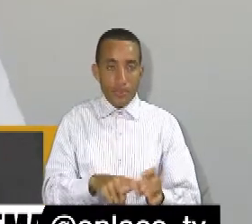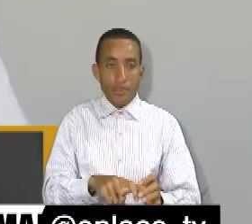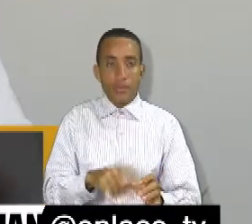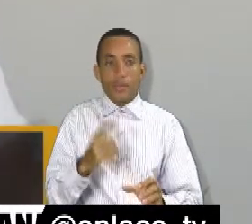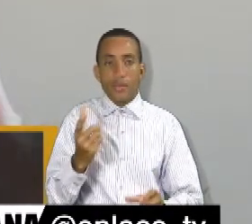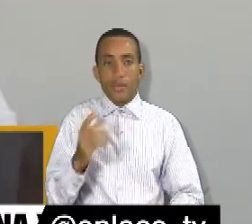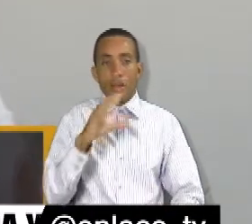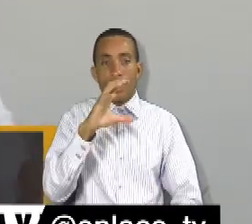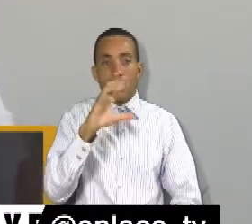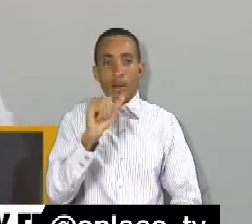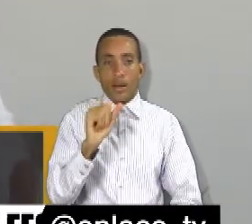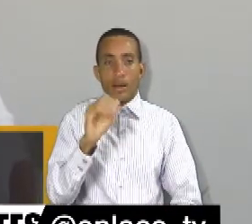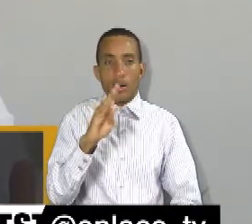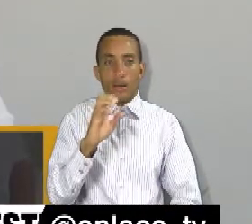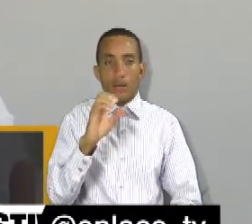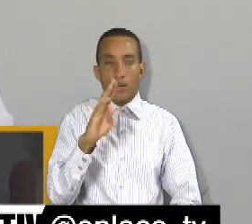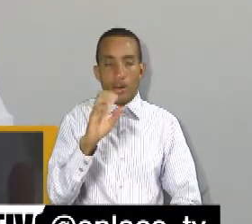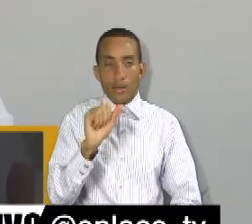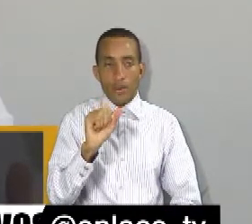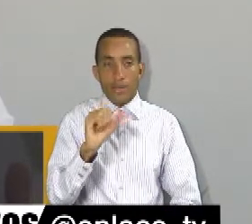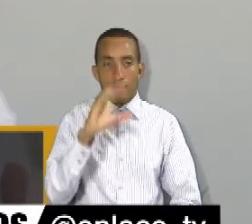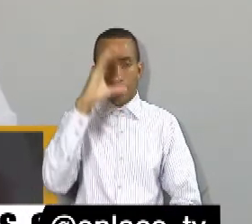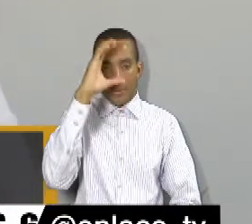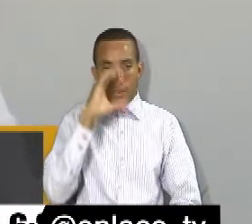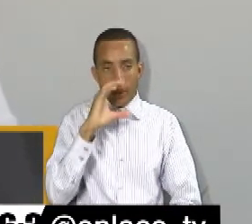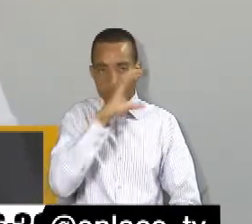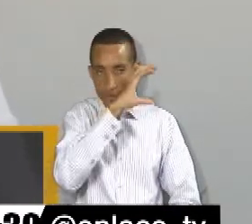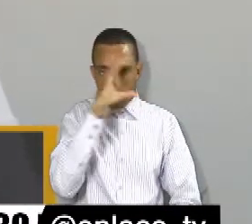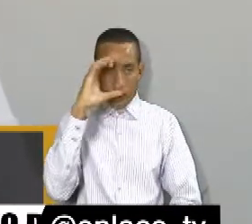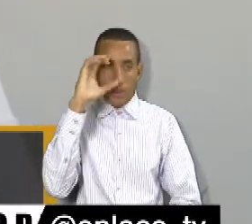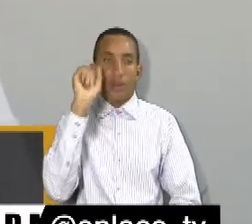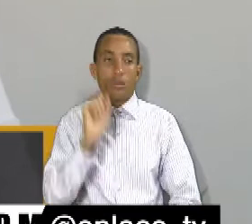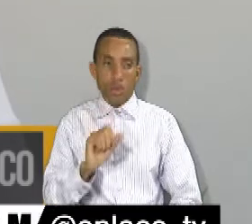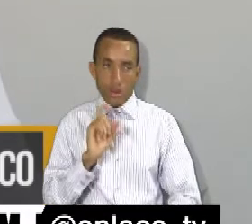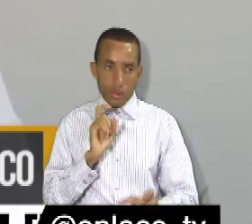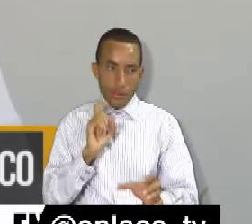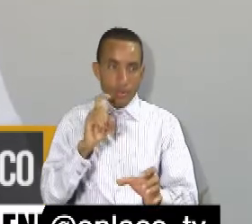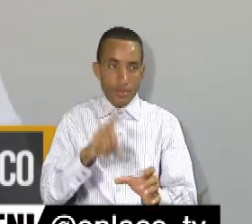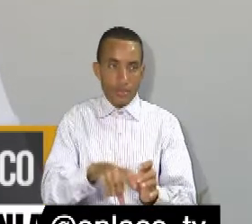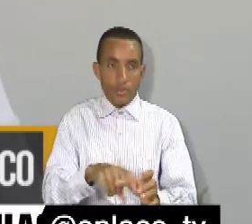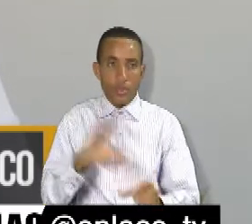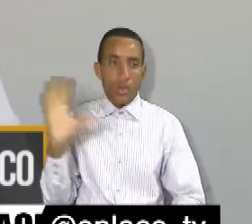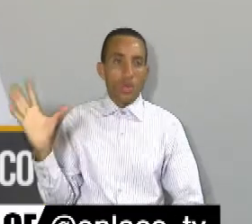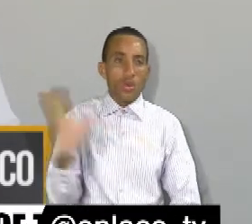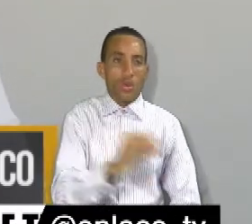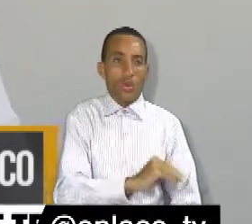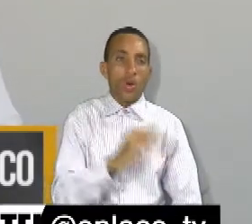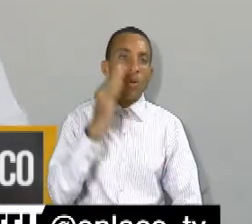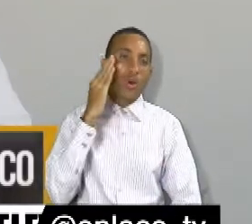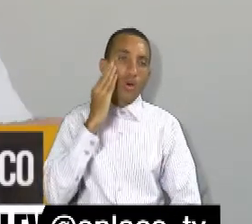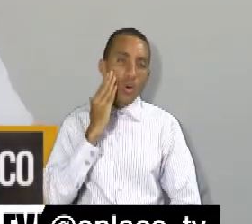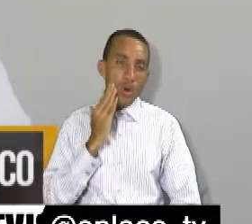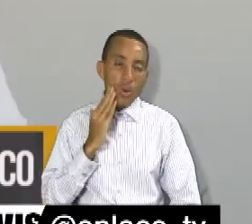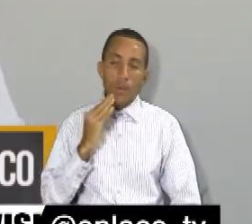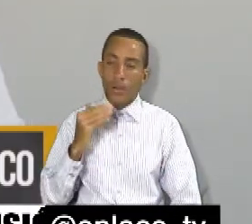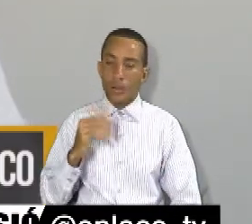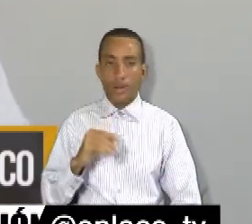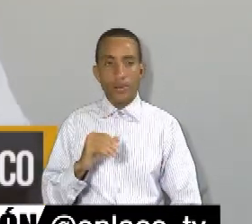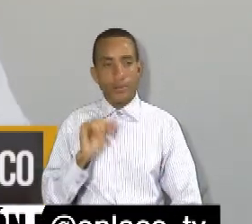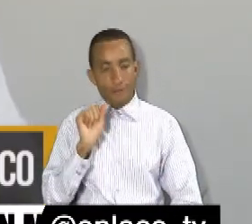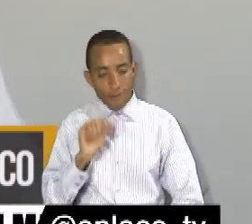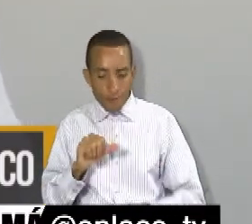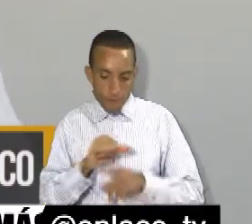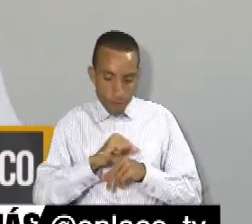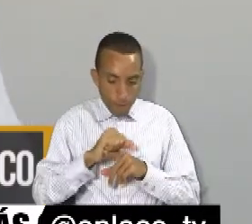familiar. ¿A dónde está dirigido este programa? A que todos los jóvenes de estas edades, practicantes